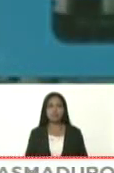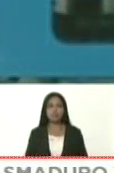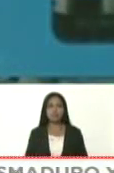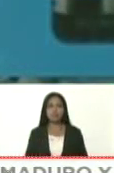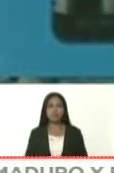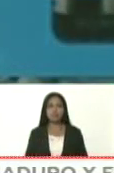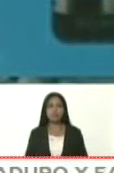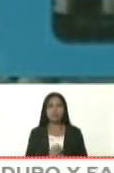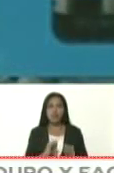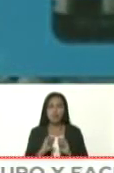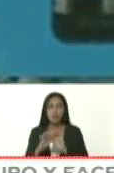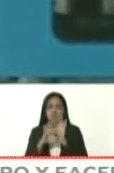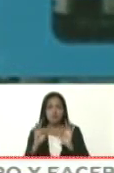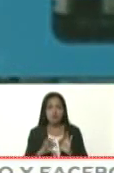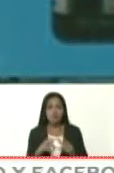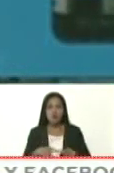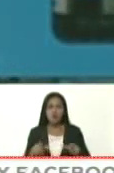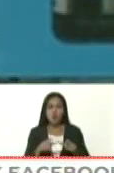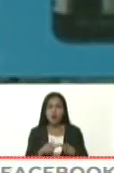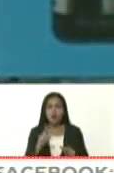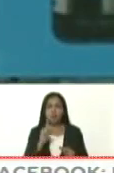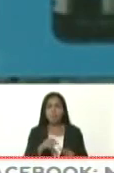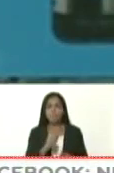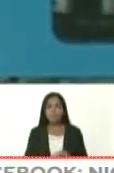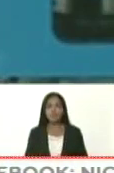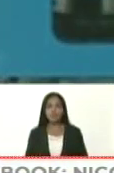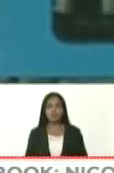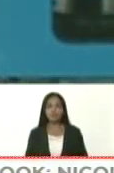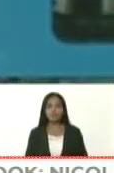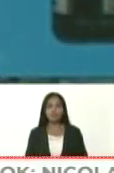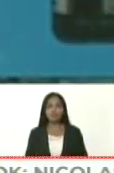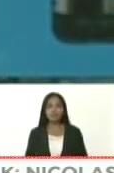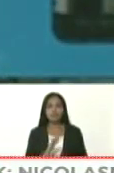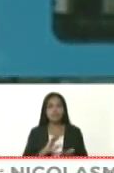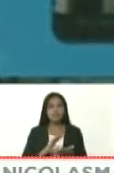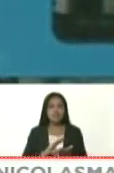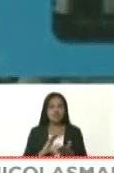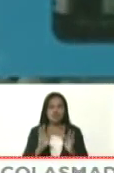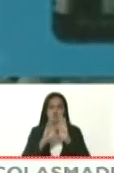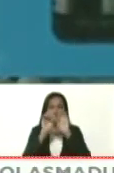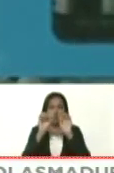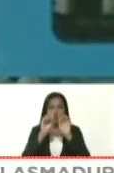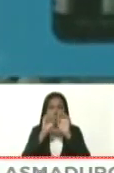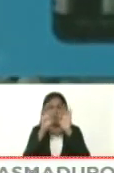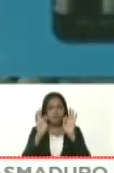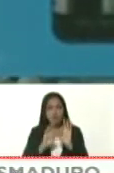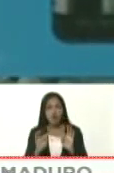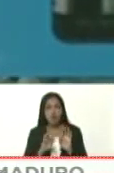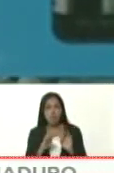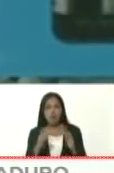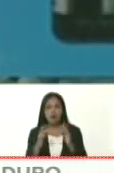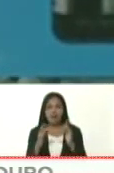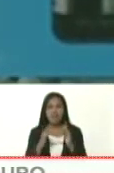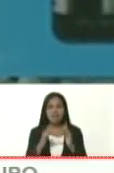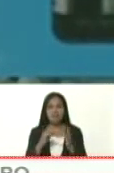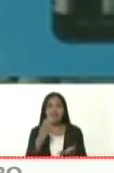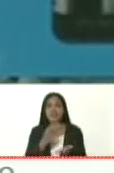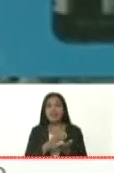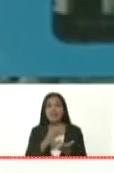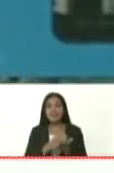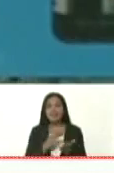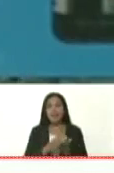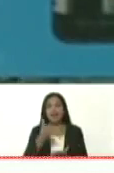precisamente a el centro de operaciones de la red de CanTV y